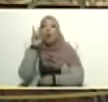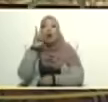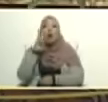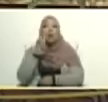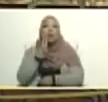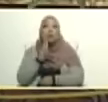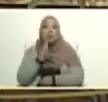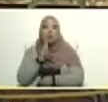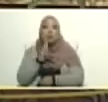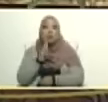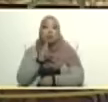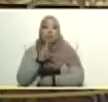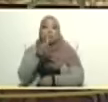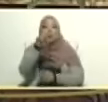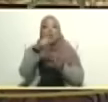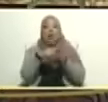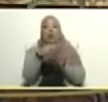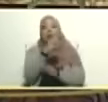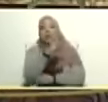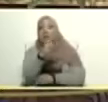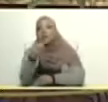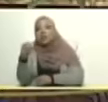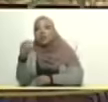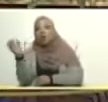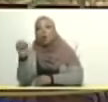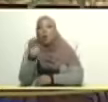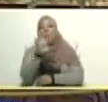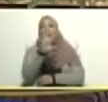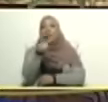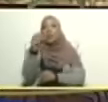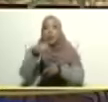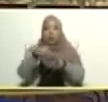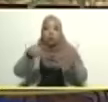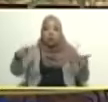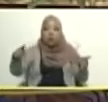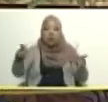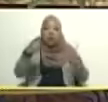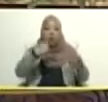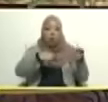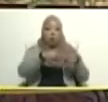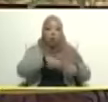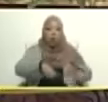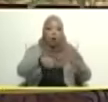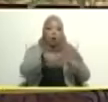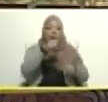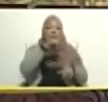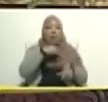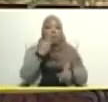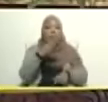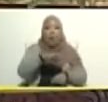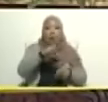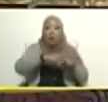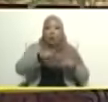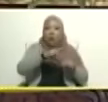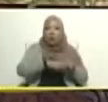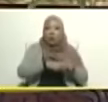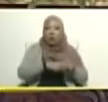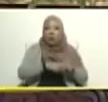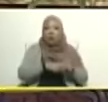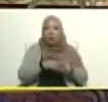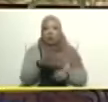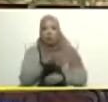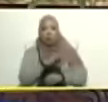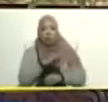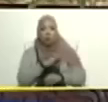a 100 kilómetros, a 50, a 10 kilómetros de la mina. Lo quisimos afrontar con nuestras